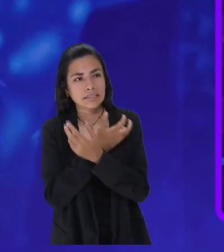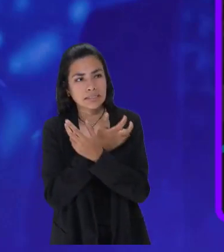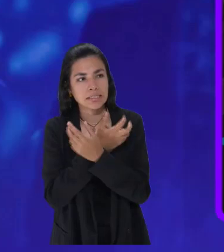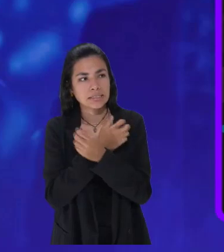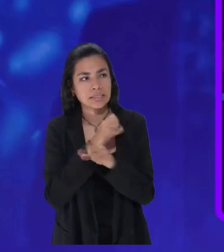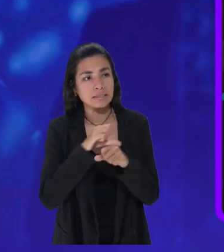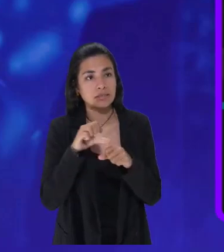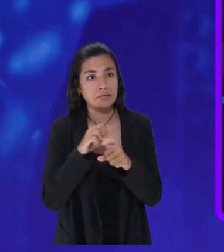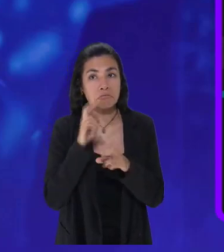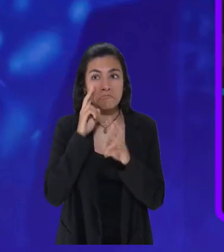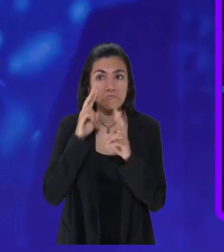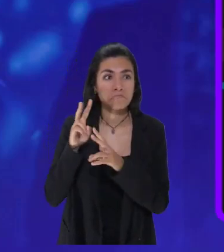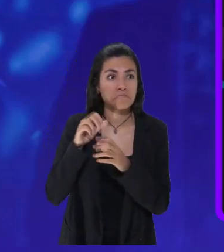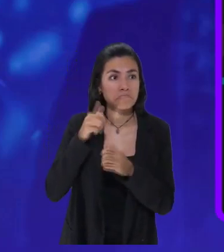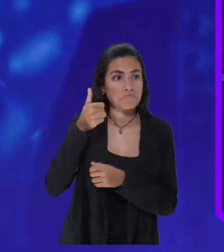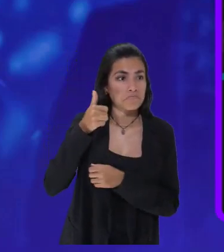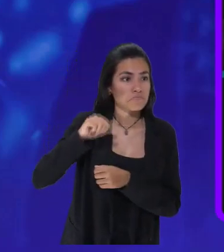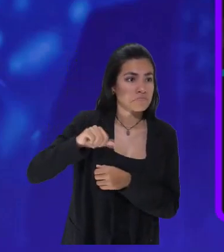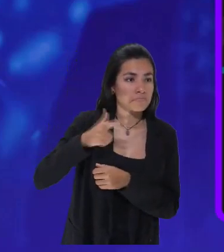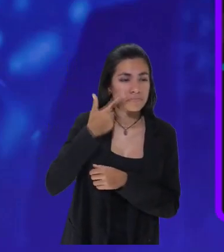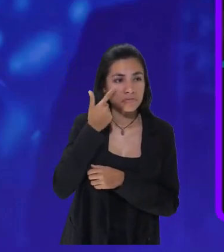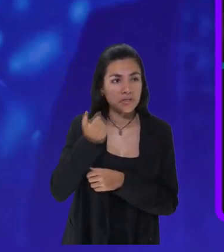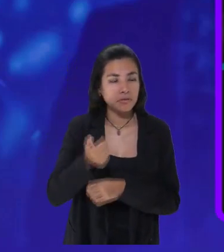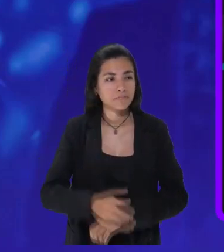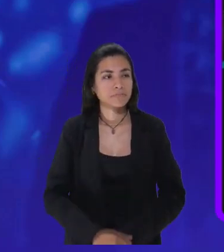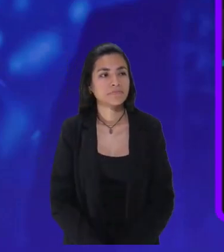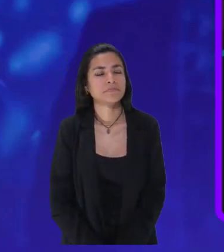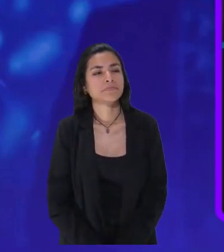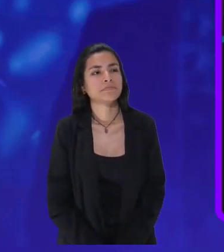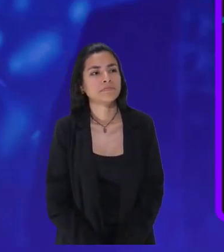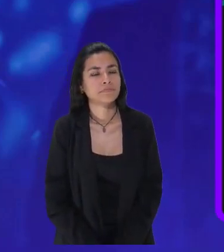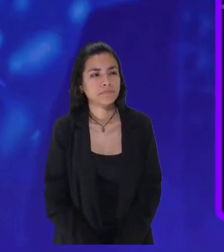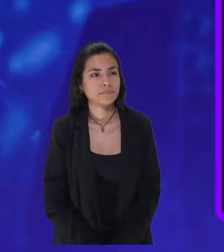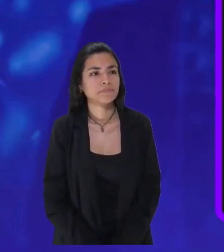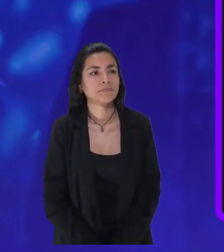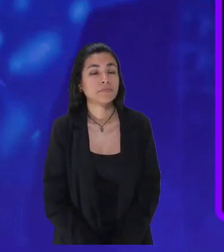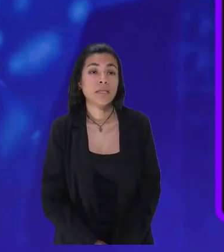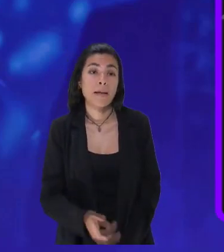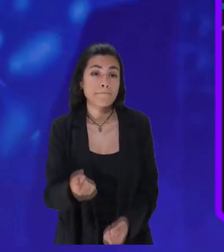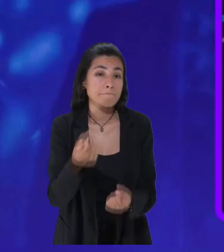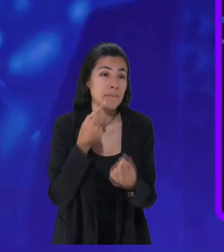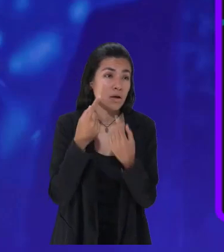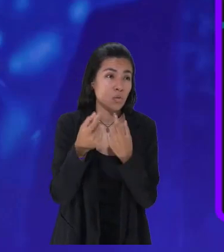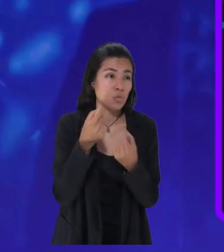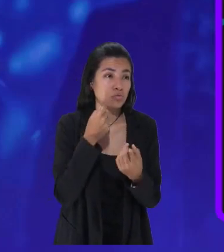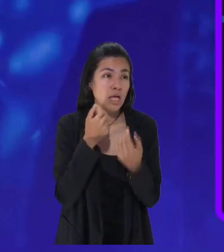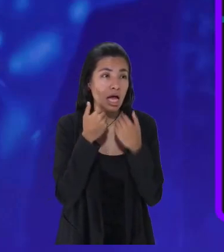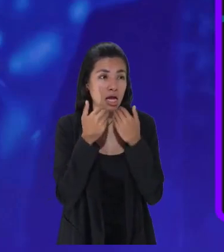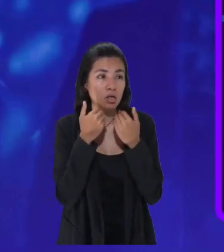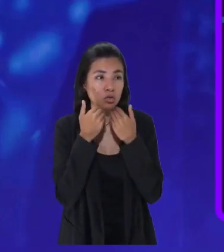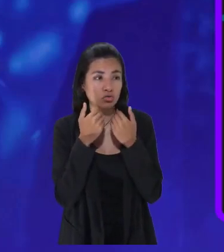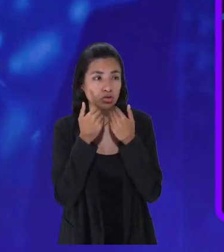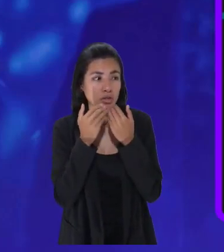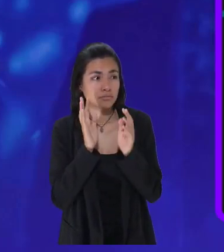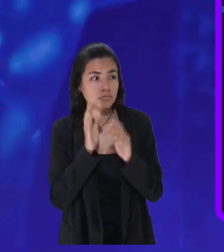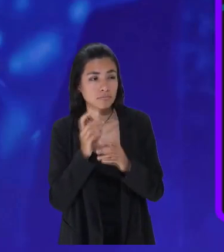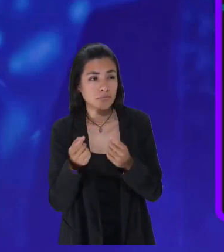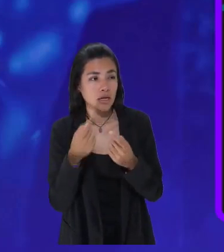¿Cómo lo ven? Cool, ¿no? Chévere. Bueno, no sé si tengan alguna pregunta por